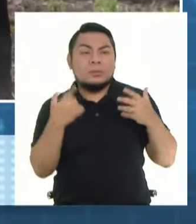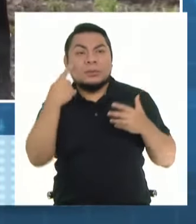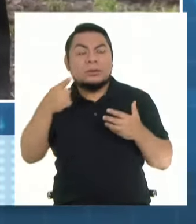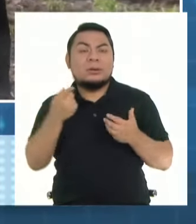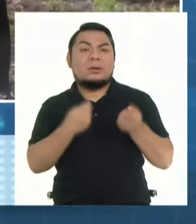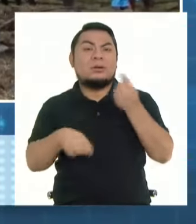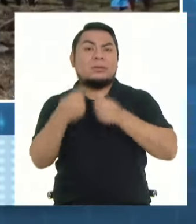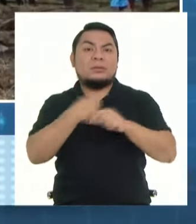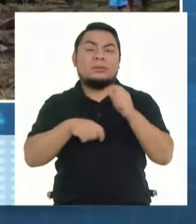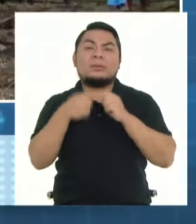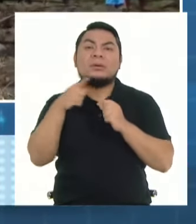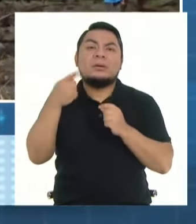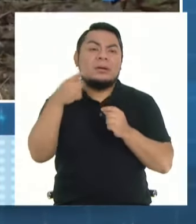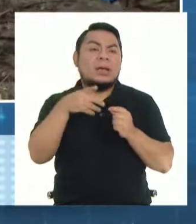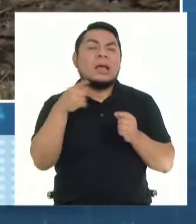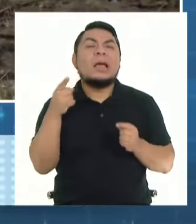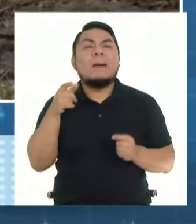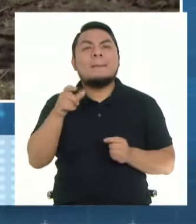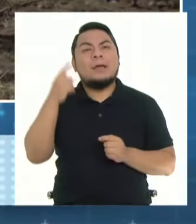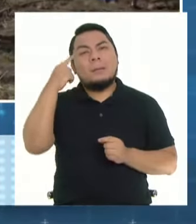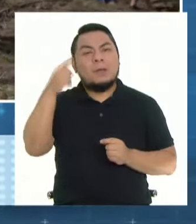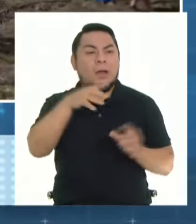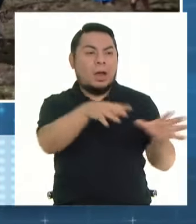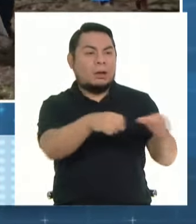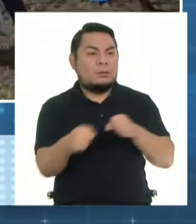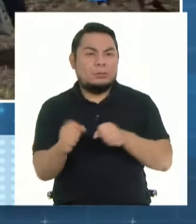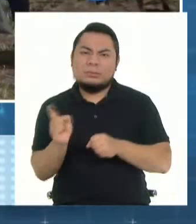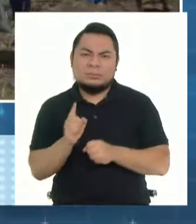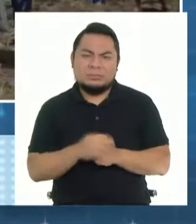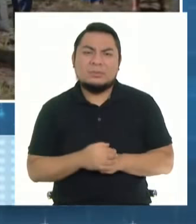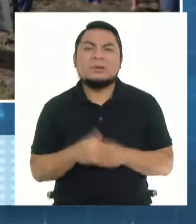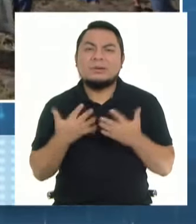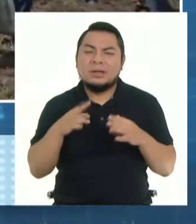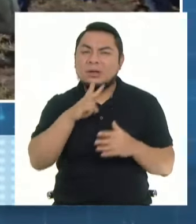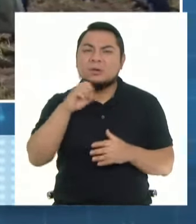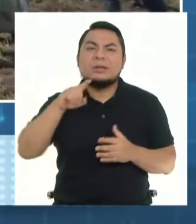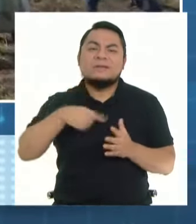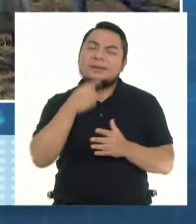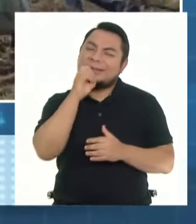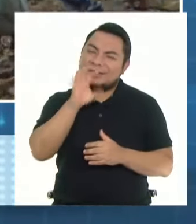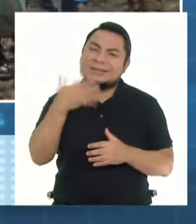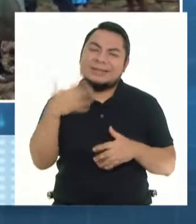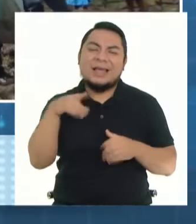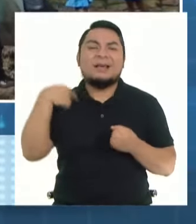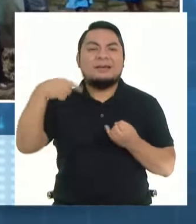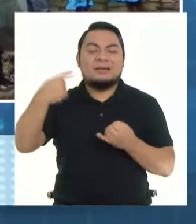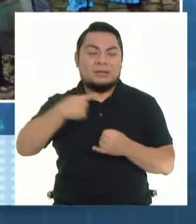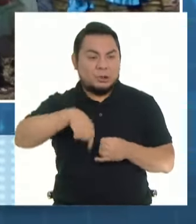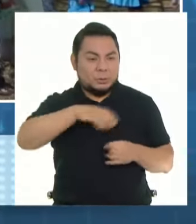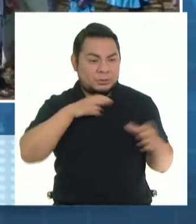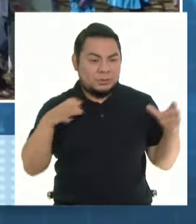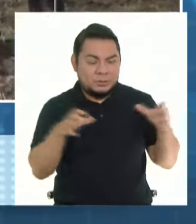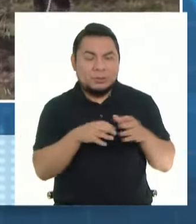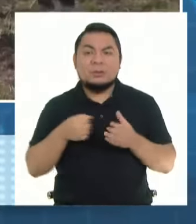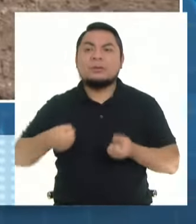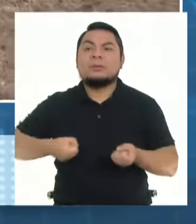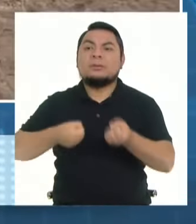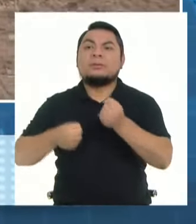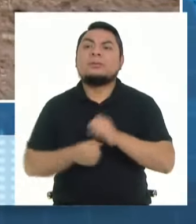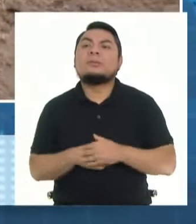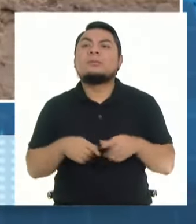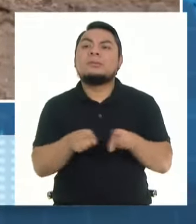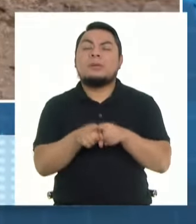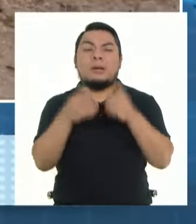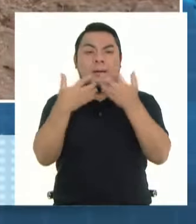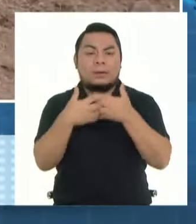de la expropiación. Más de 200 veces creo que hemos declarado, por lo menos desde desde nuestros sectores productivos, como